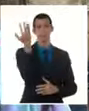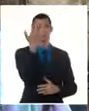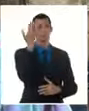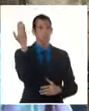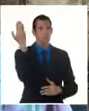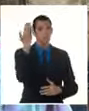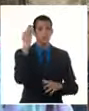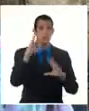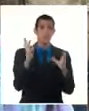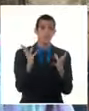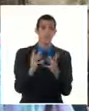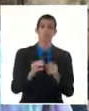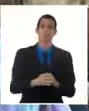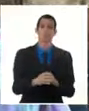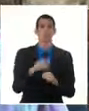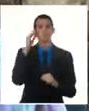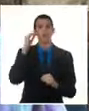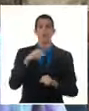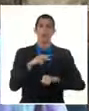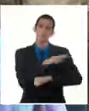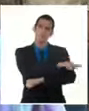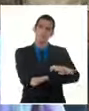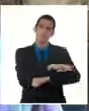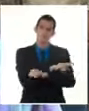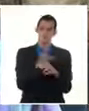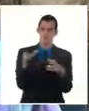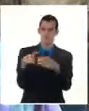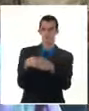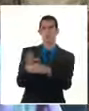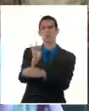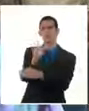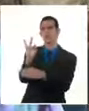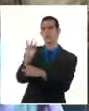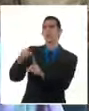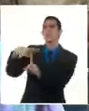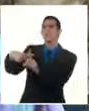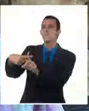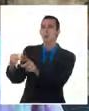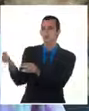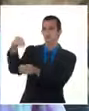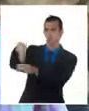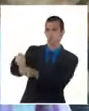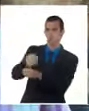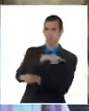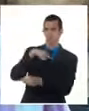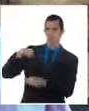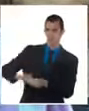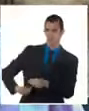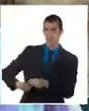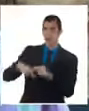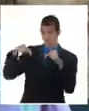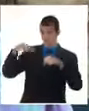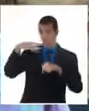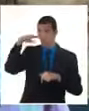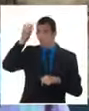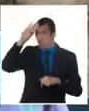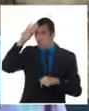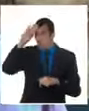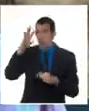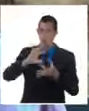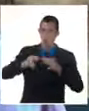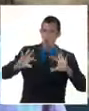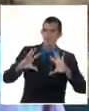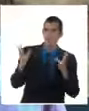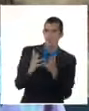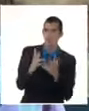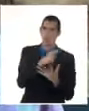más China, que en estos momentos Cuba temporalmente es presidente de ese grupo y quien donde ha montado toda la